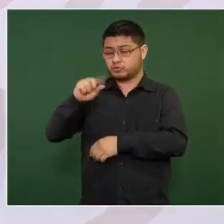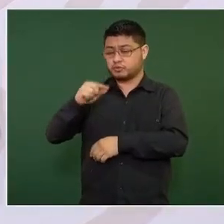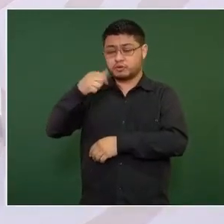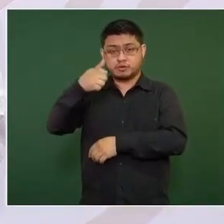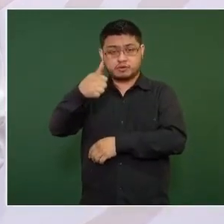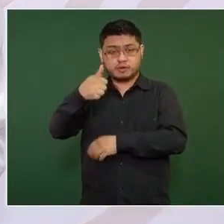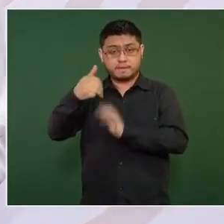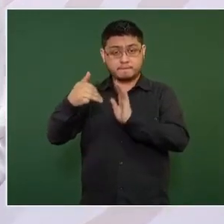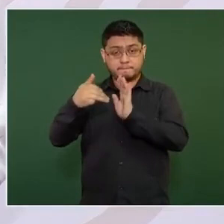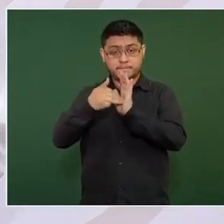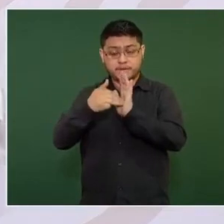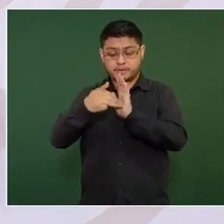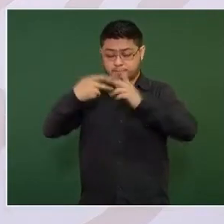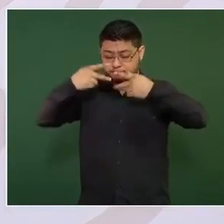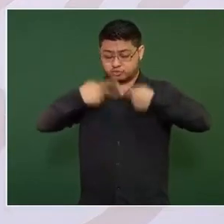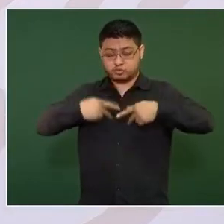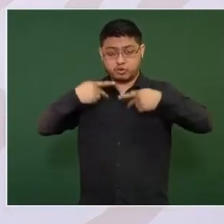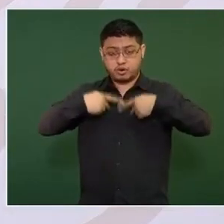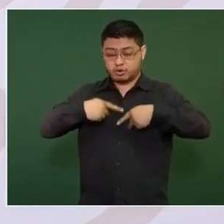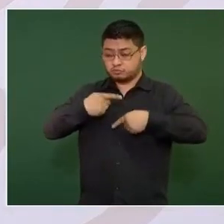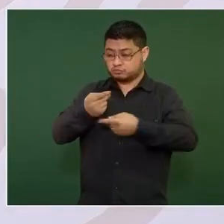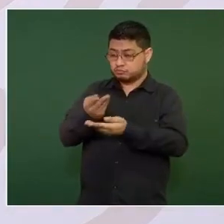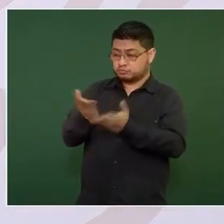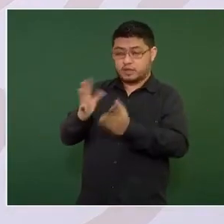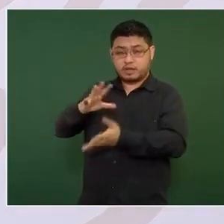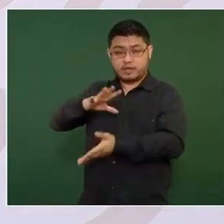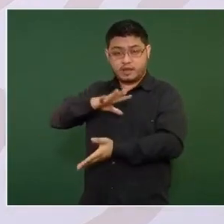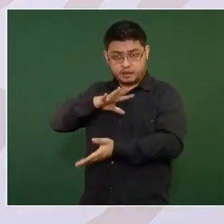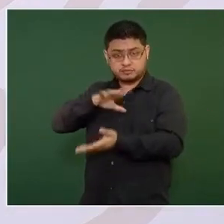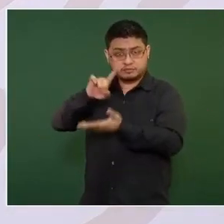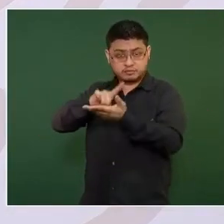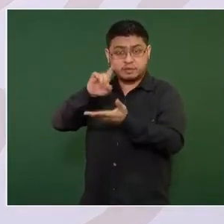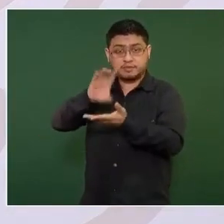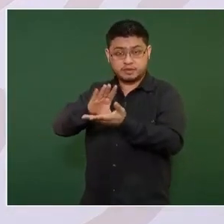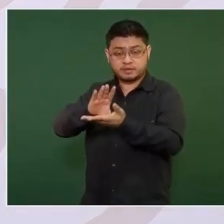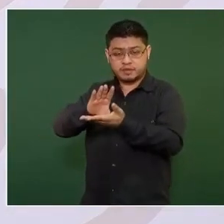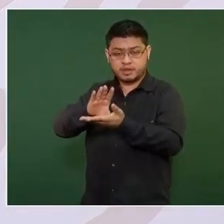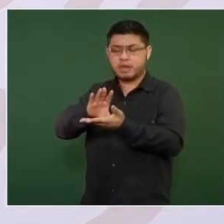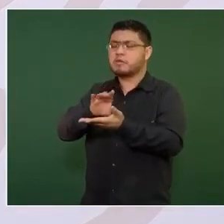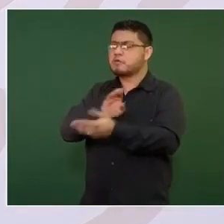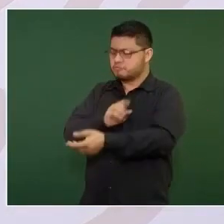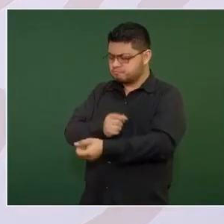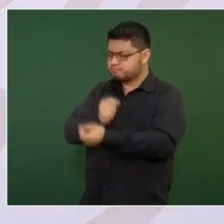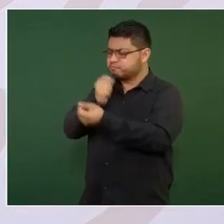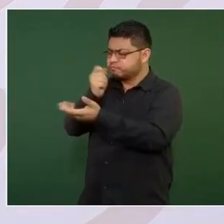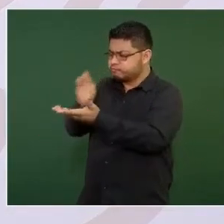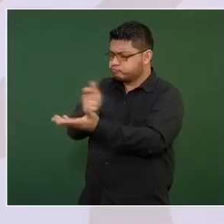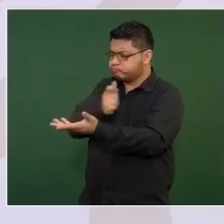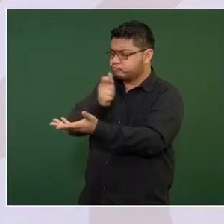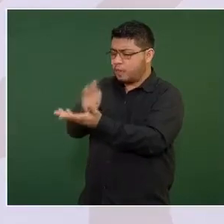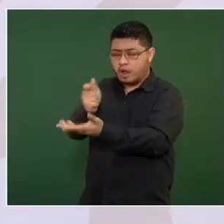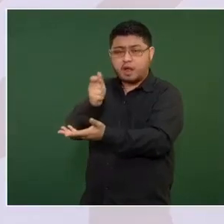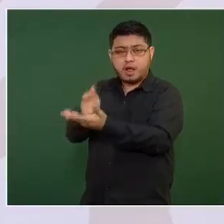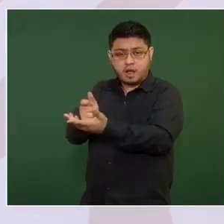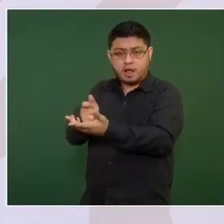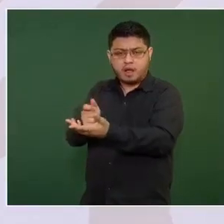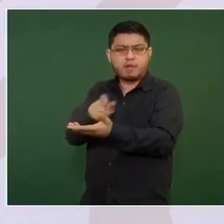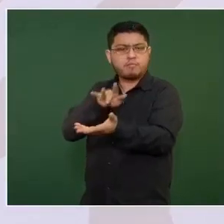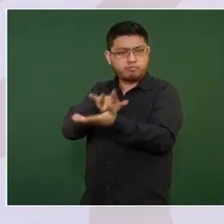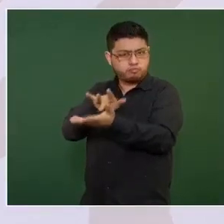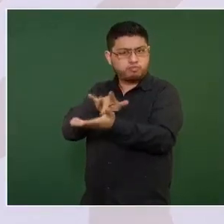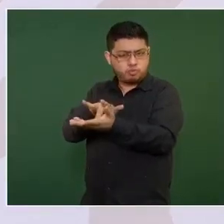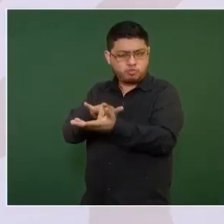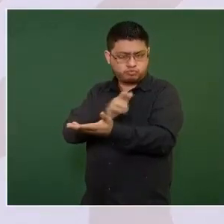1,276,000 personas con discapacidad son beneficiadas con pensiones. Este programa